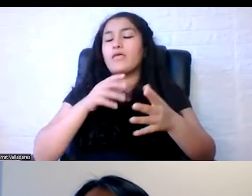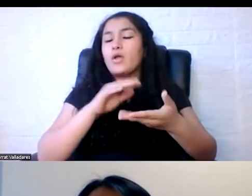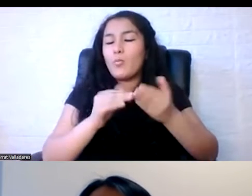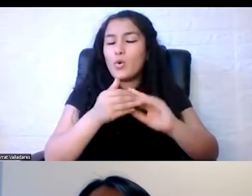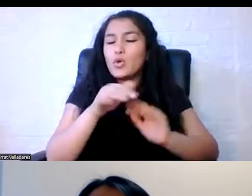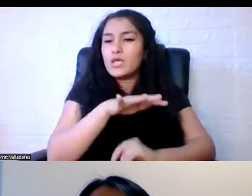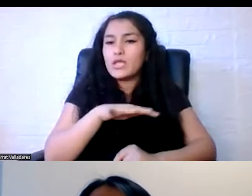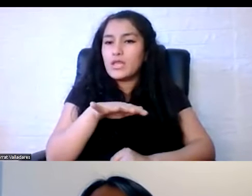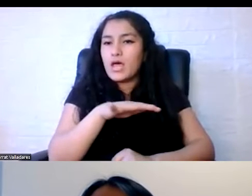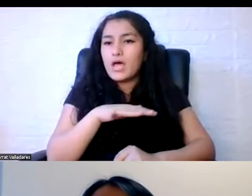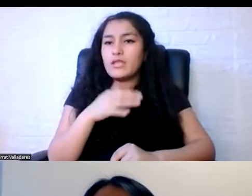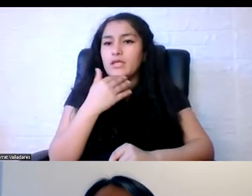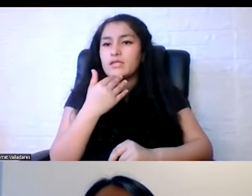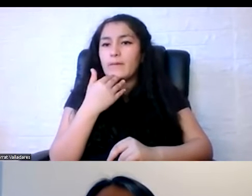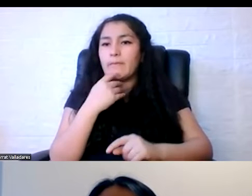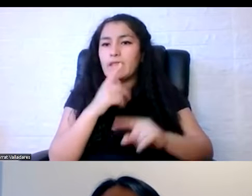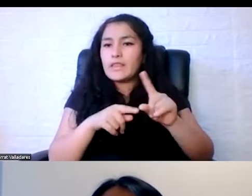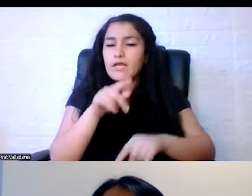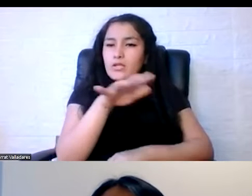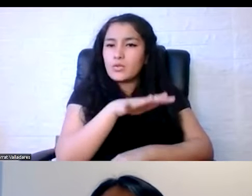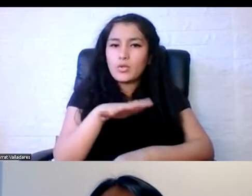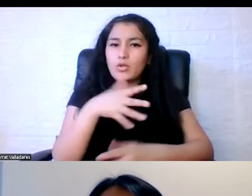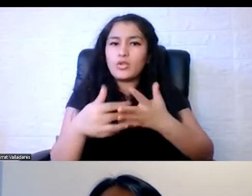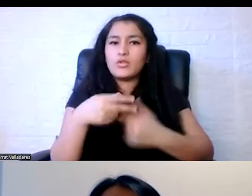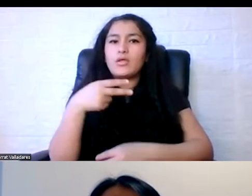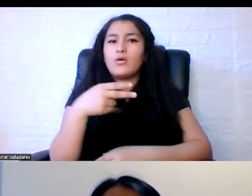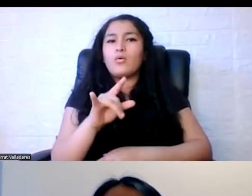territorios LOF en el Hualmapu.